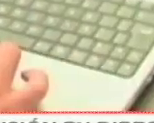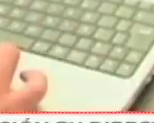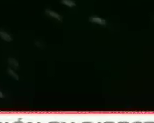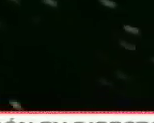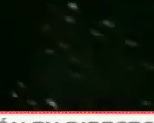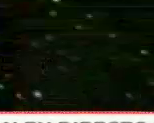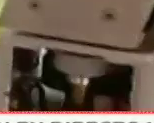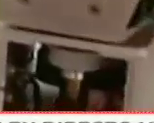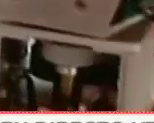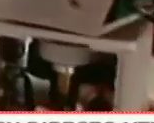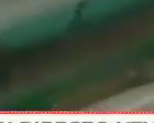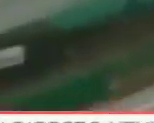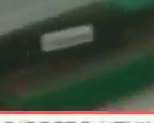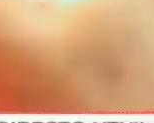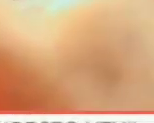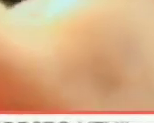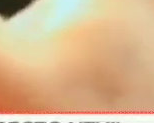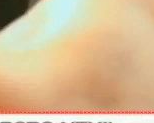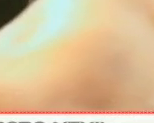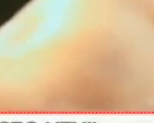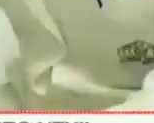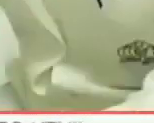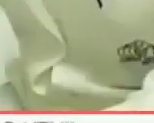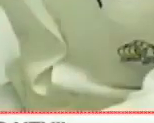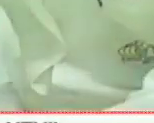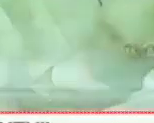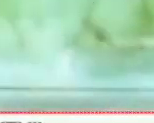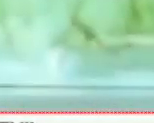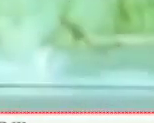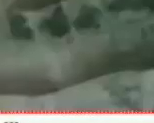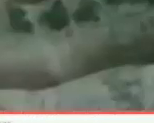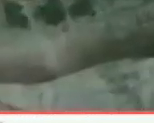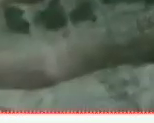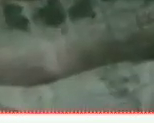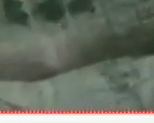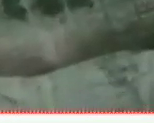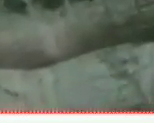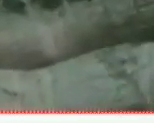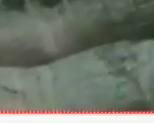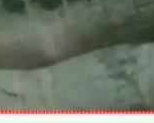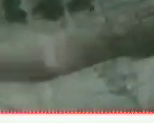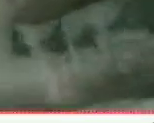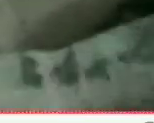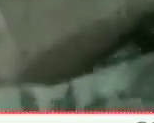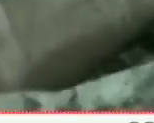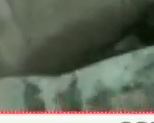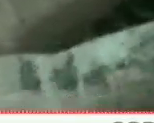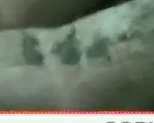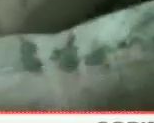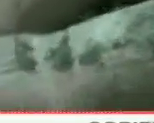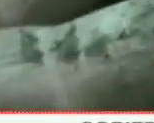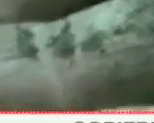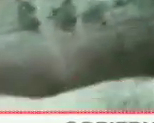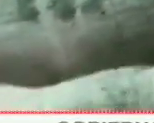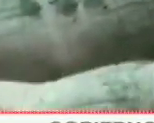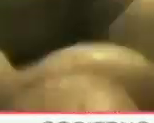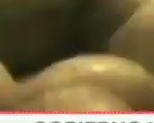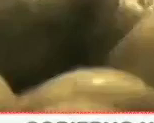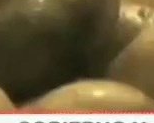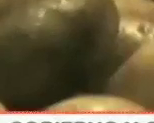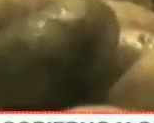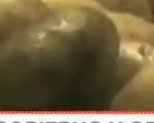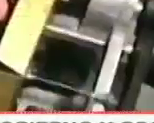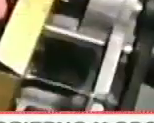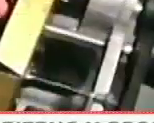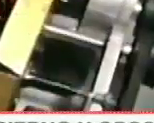instrumento, el arma fundamental que despeja el camino de la recuperación, de la resistencia económica